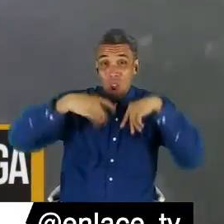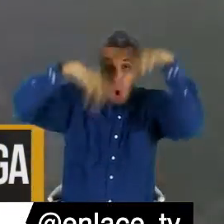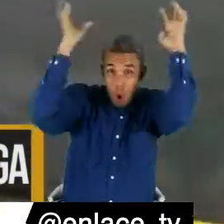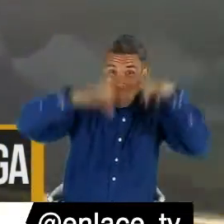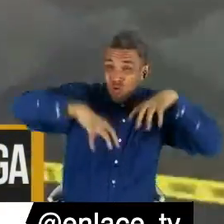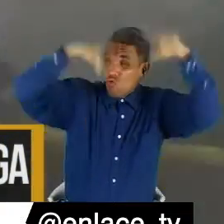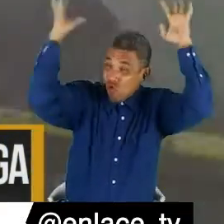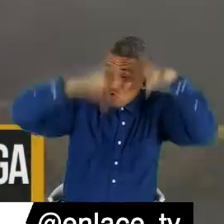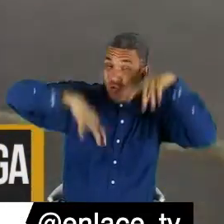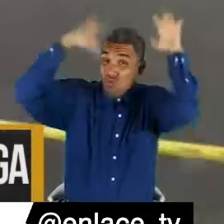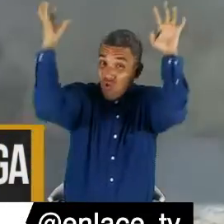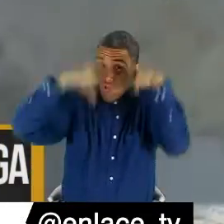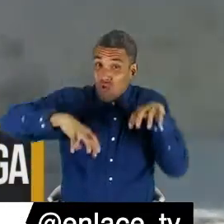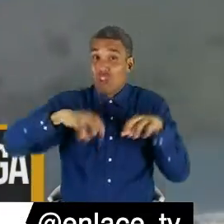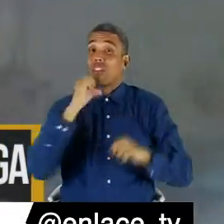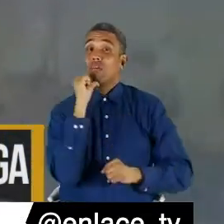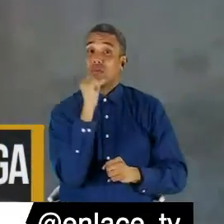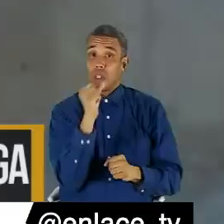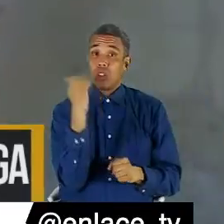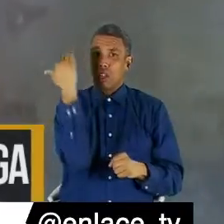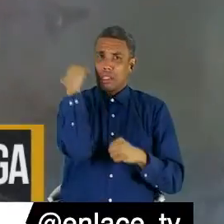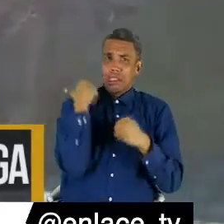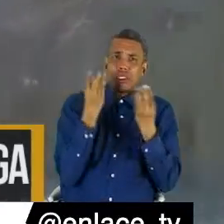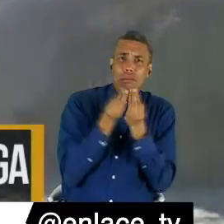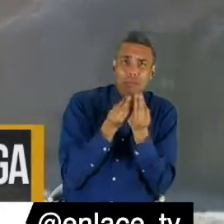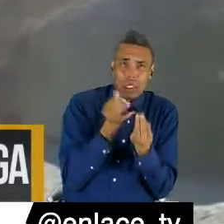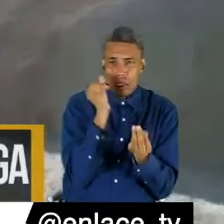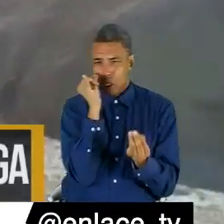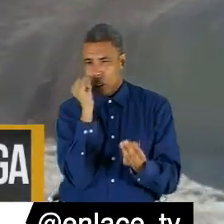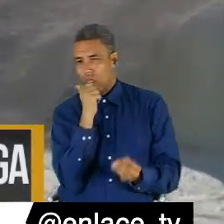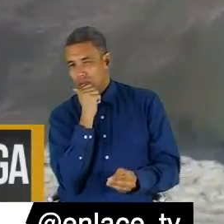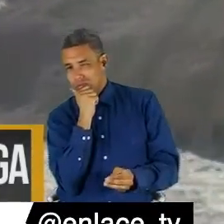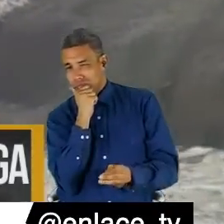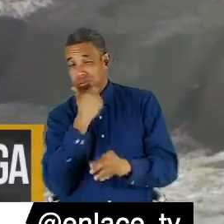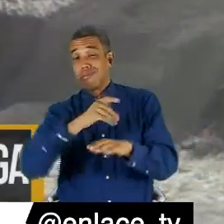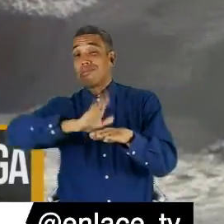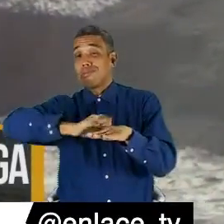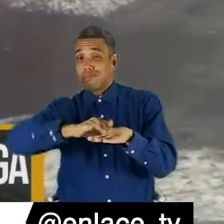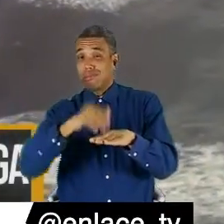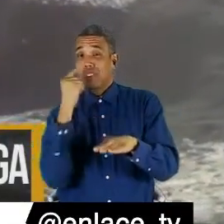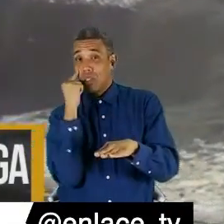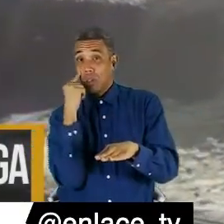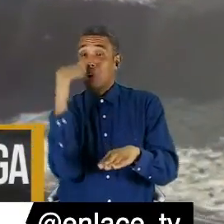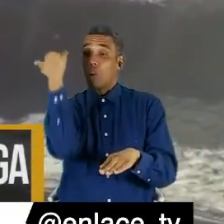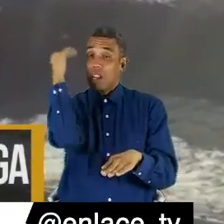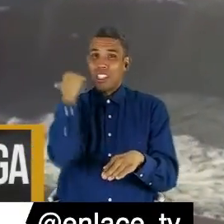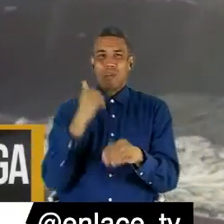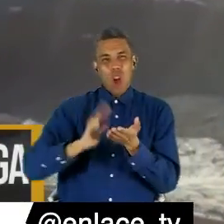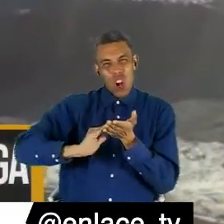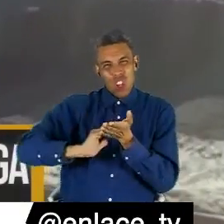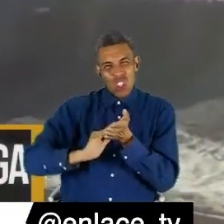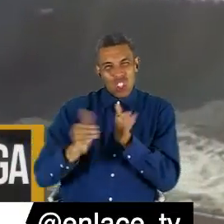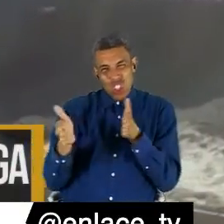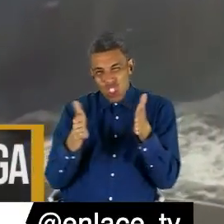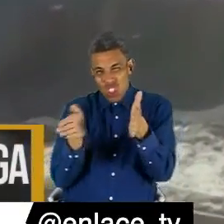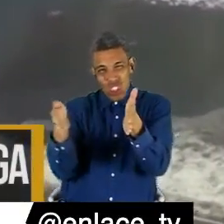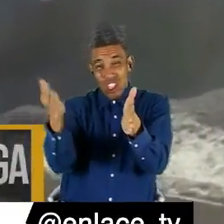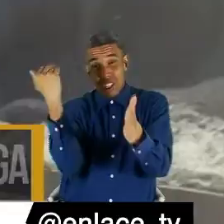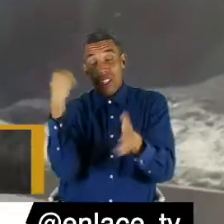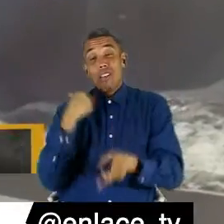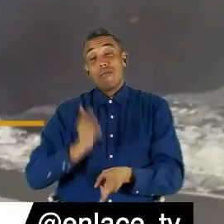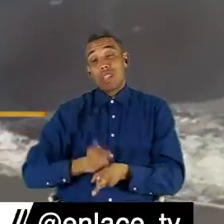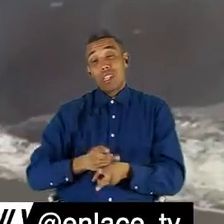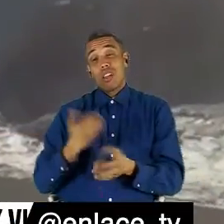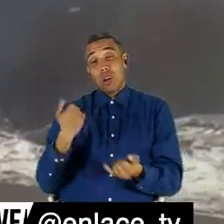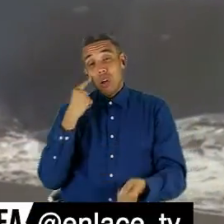Ingenieros de Santander había advertido sobre el riesgo de llevar este trazado por el sector de los coluviones. Las consecuencias comienzan a notarse con esta falla